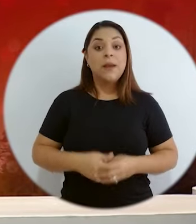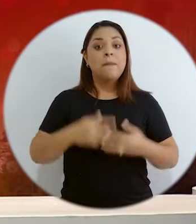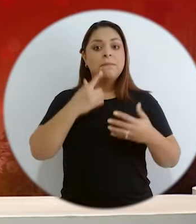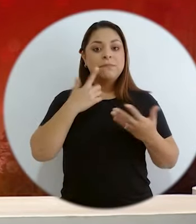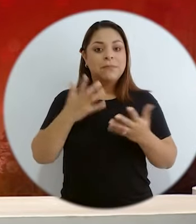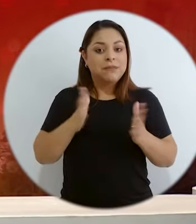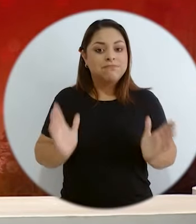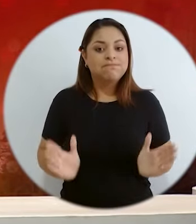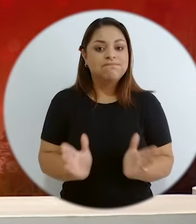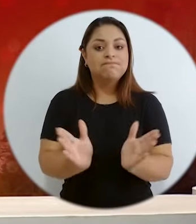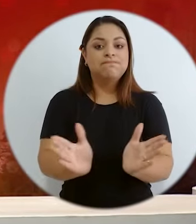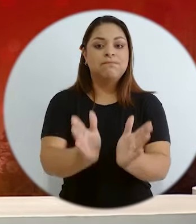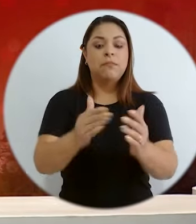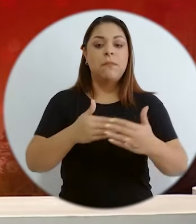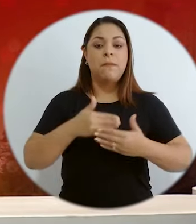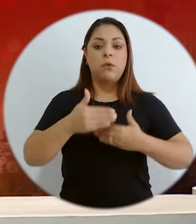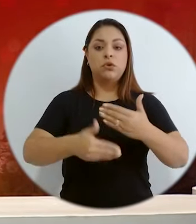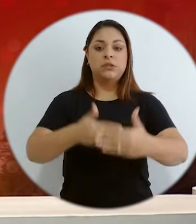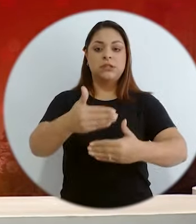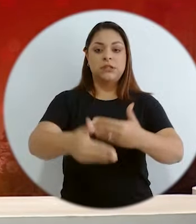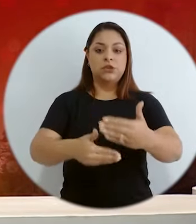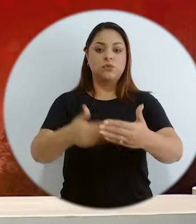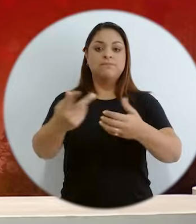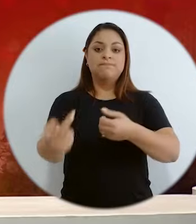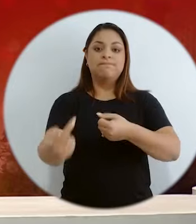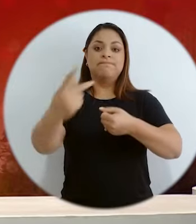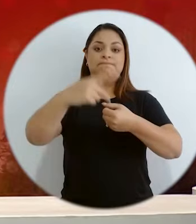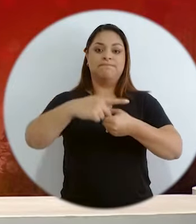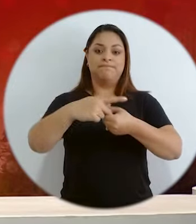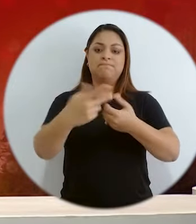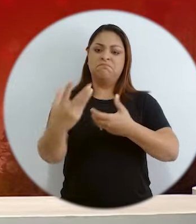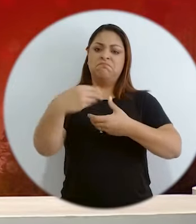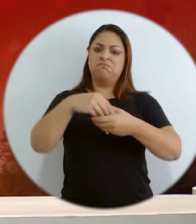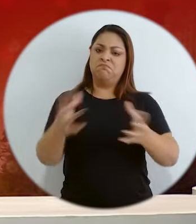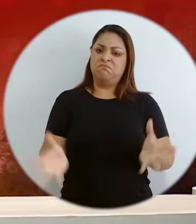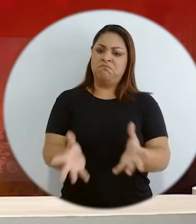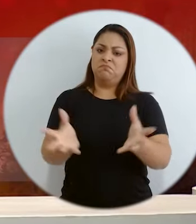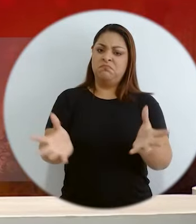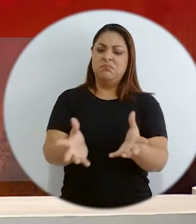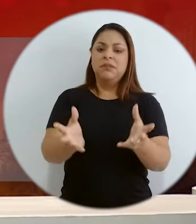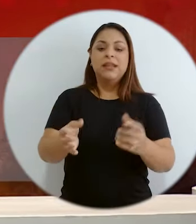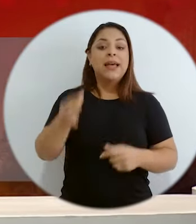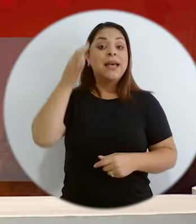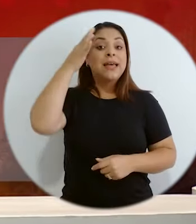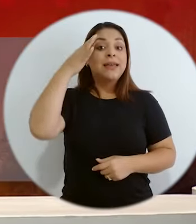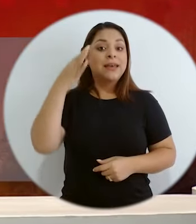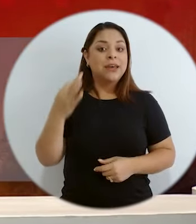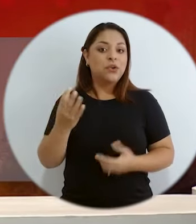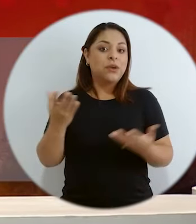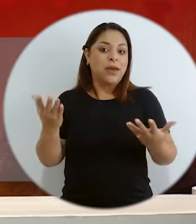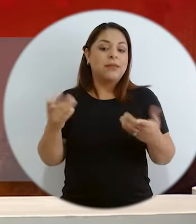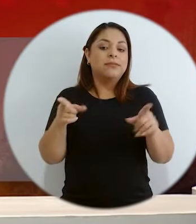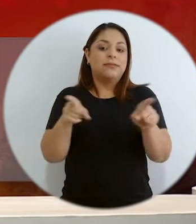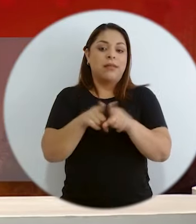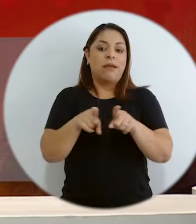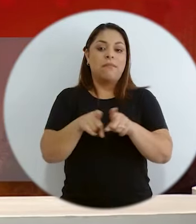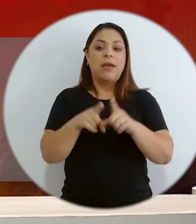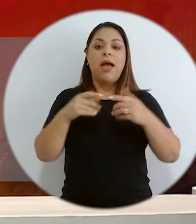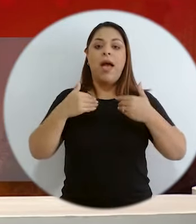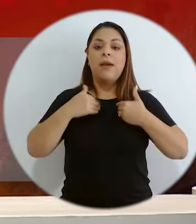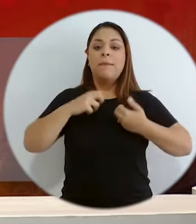e impulsar procesos participativos, sin embargo, yo creo que también hay problemas problemas muy serios,